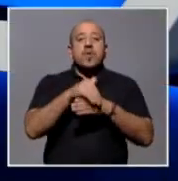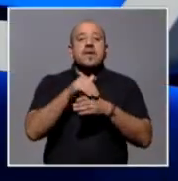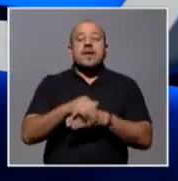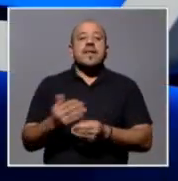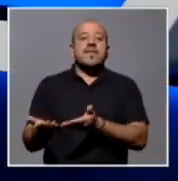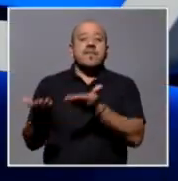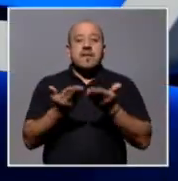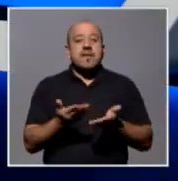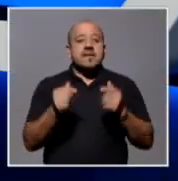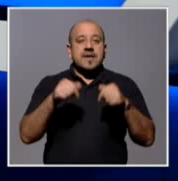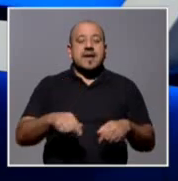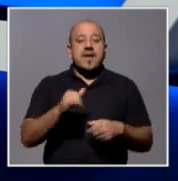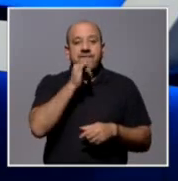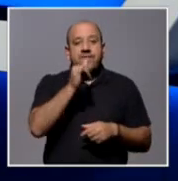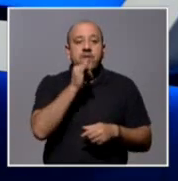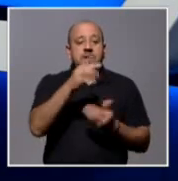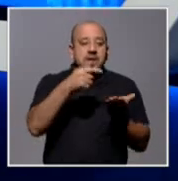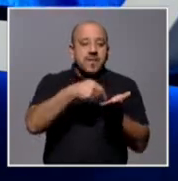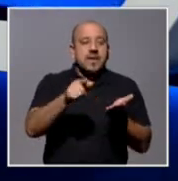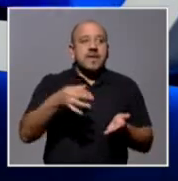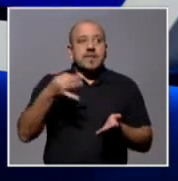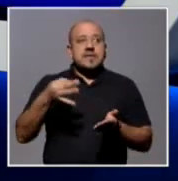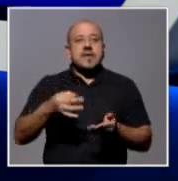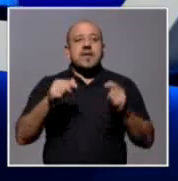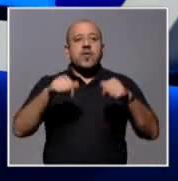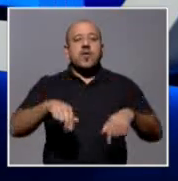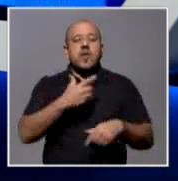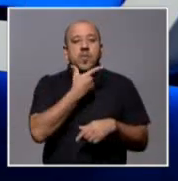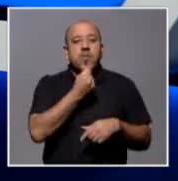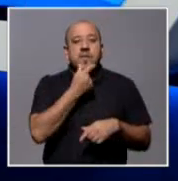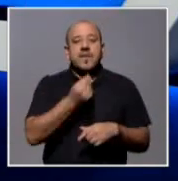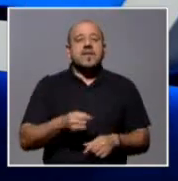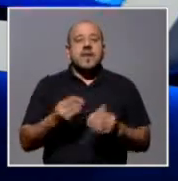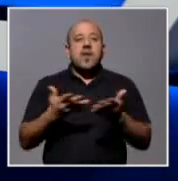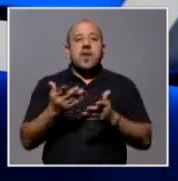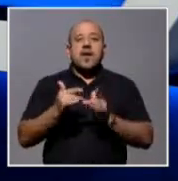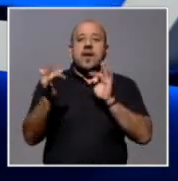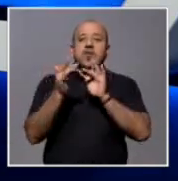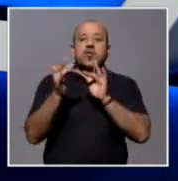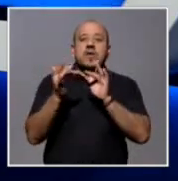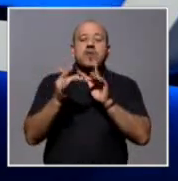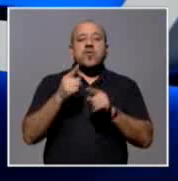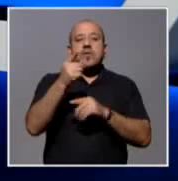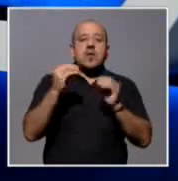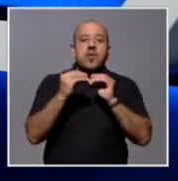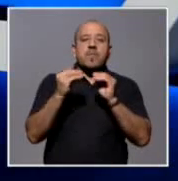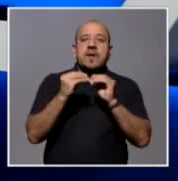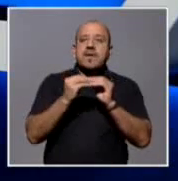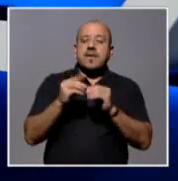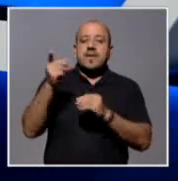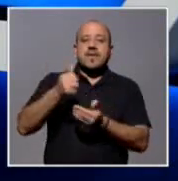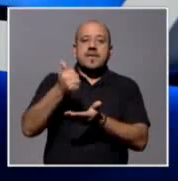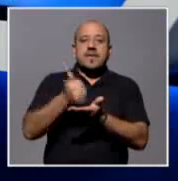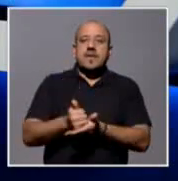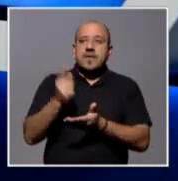tardes, les doy la bienvenida a este informe Capital Especial de jueves y ya vamos a tomar contacto con Mariana Abreu, nuestra